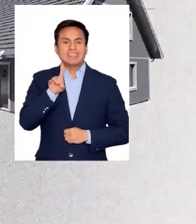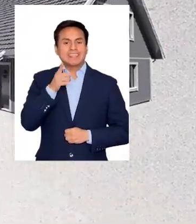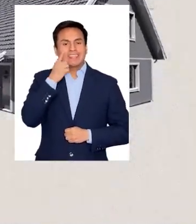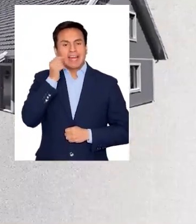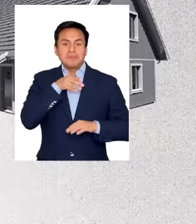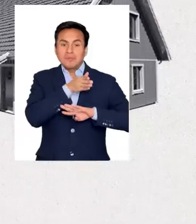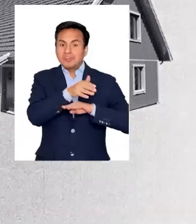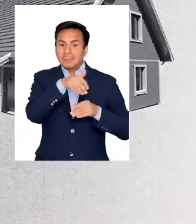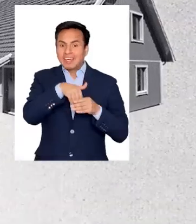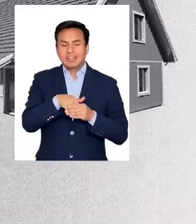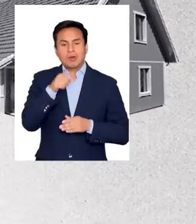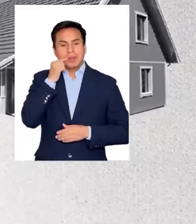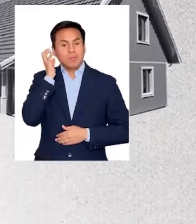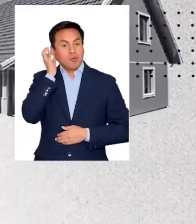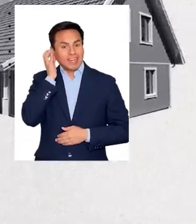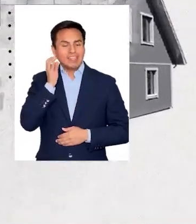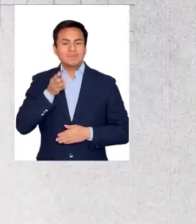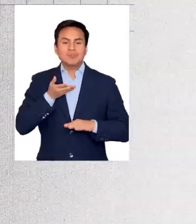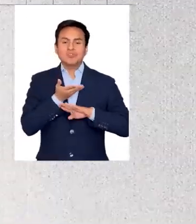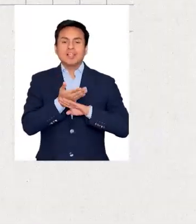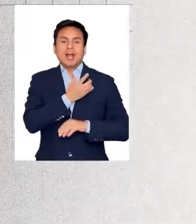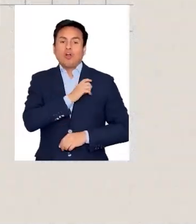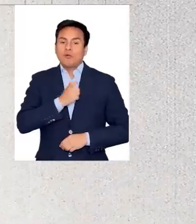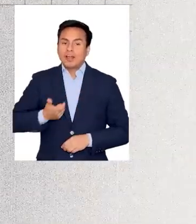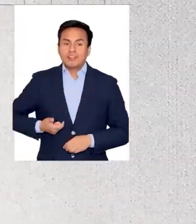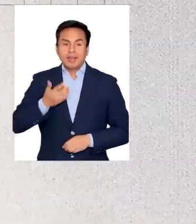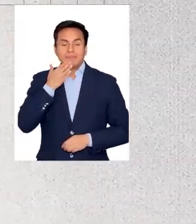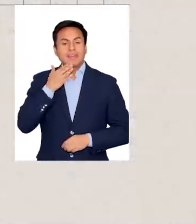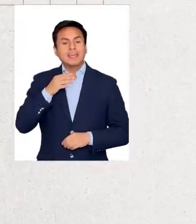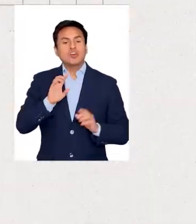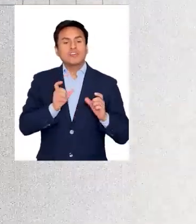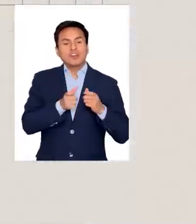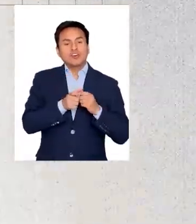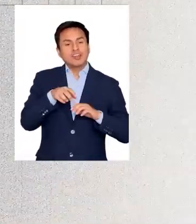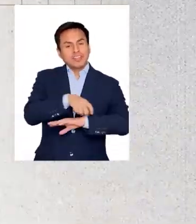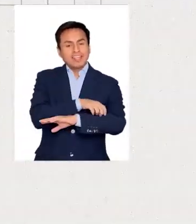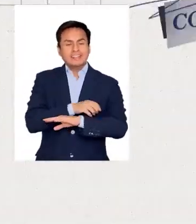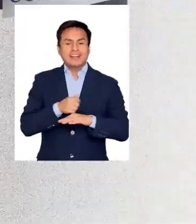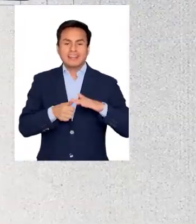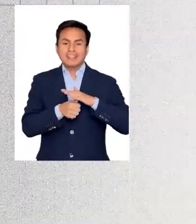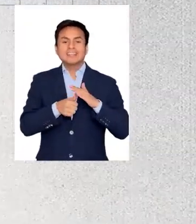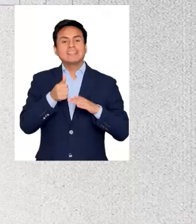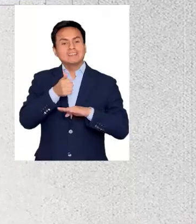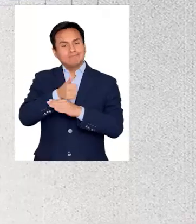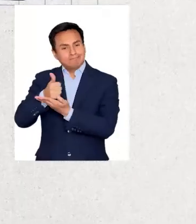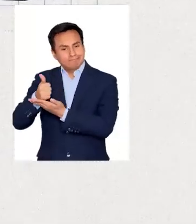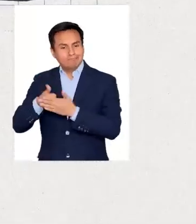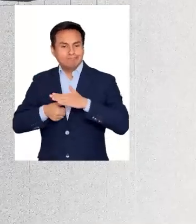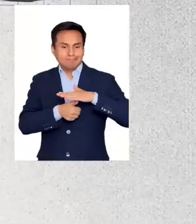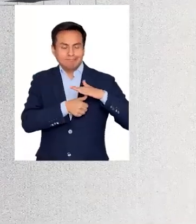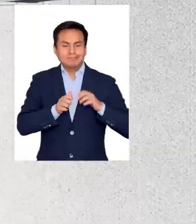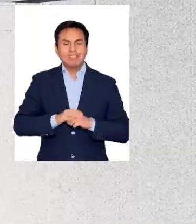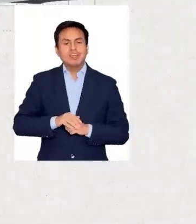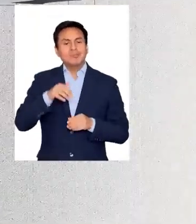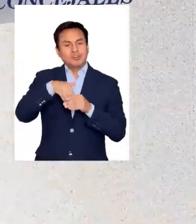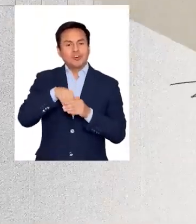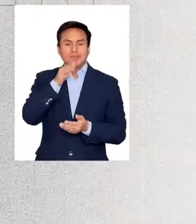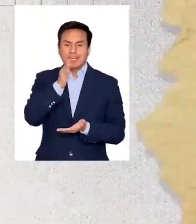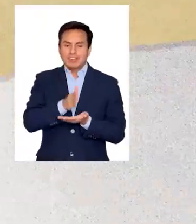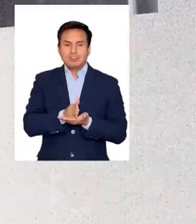qué día votar. Elegiremos a hombres y mujeres que postulan a gobernadores y consejeros regionales, alcaldes y concejales. Recuerda que el voto es obligatorio y si no